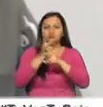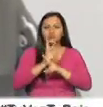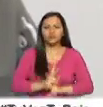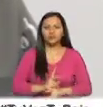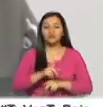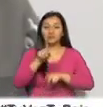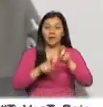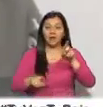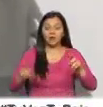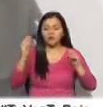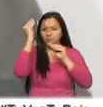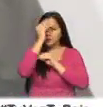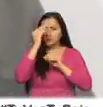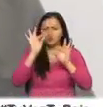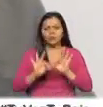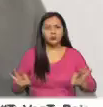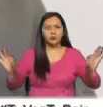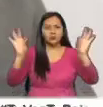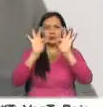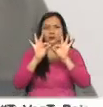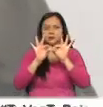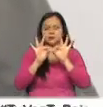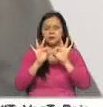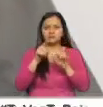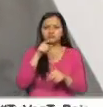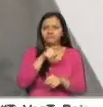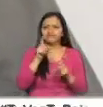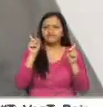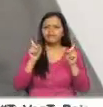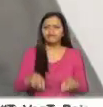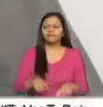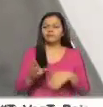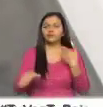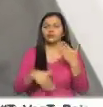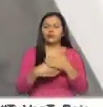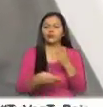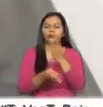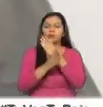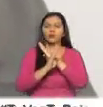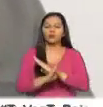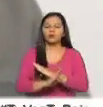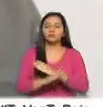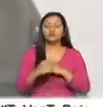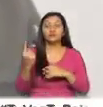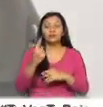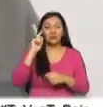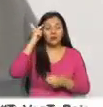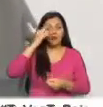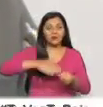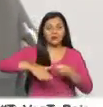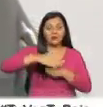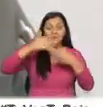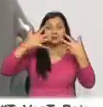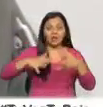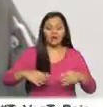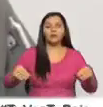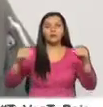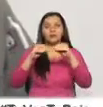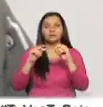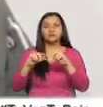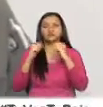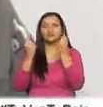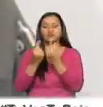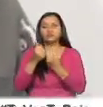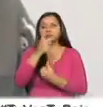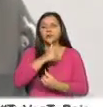son valores particulares que deben ser protegidos no solo por el Estado, sino por los organismos